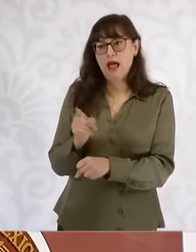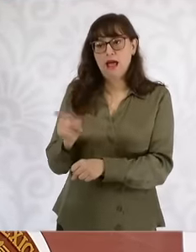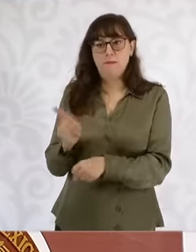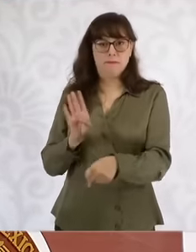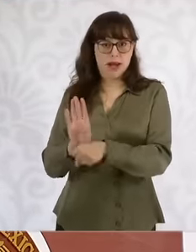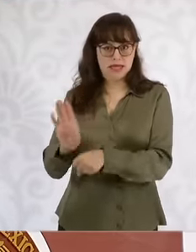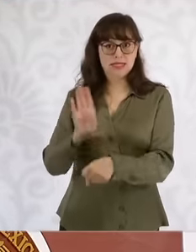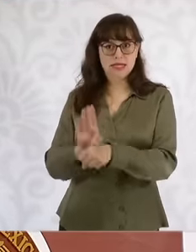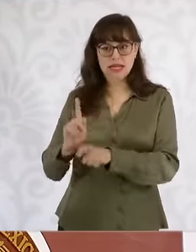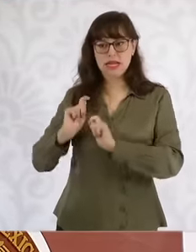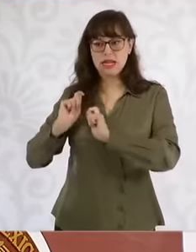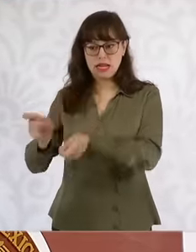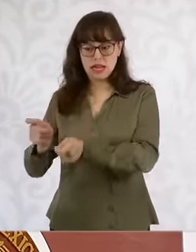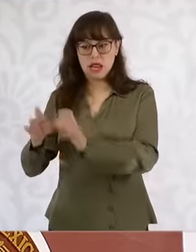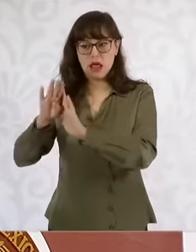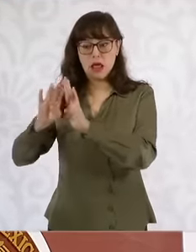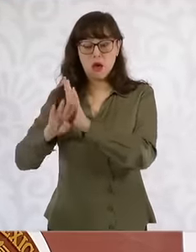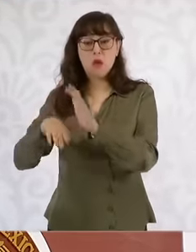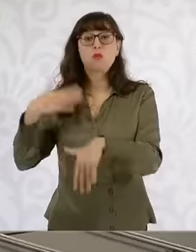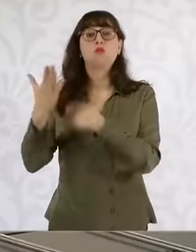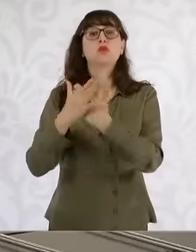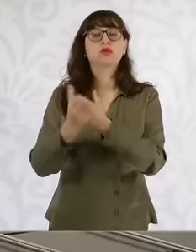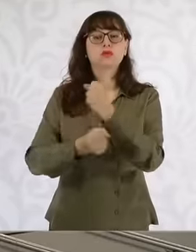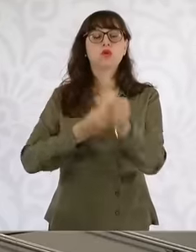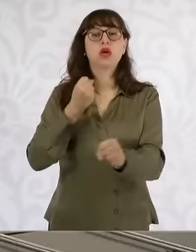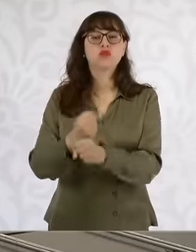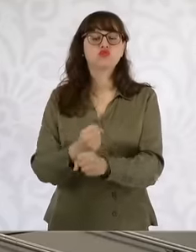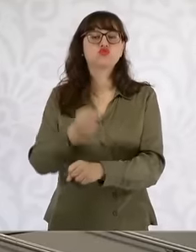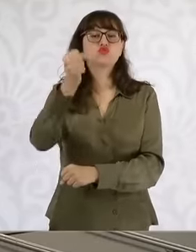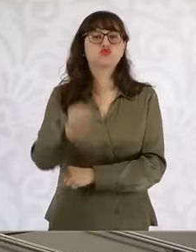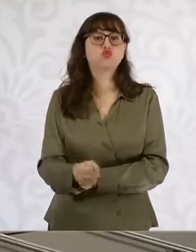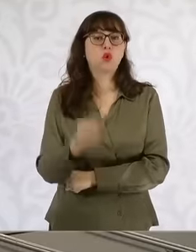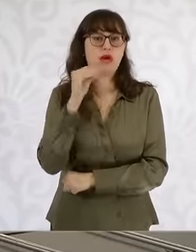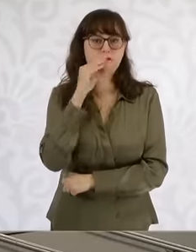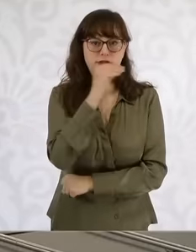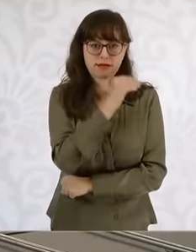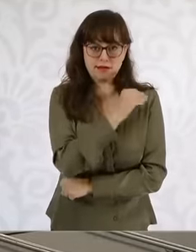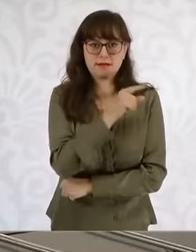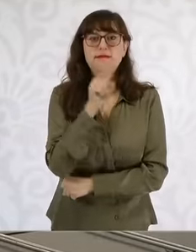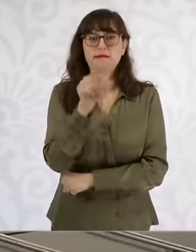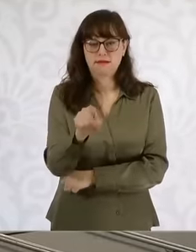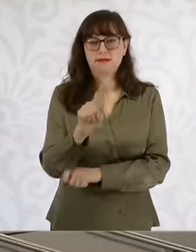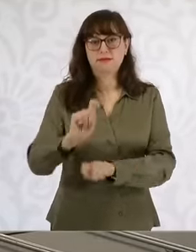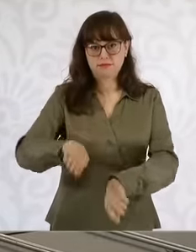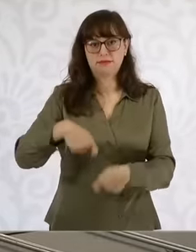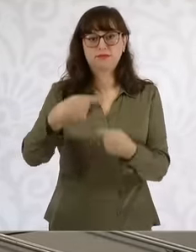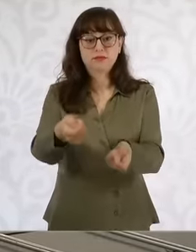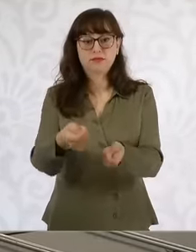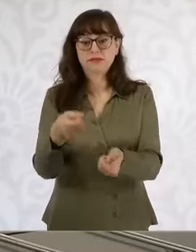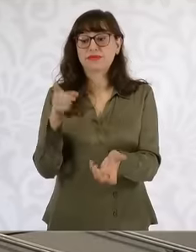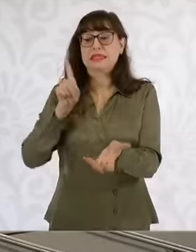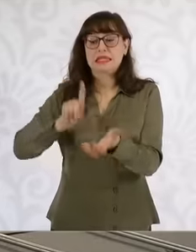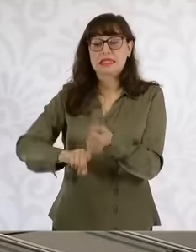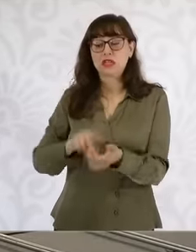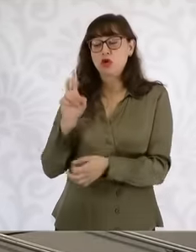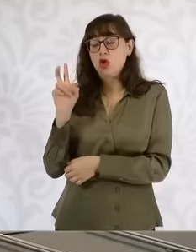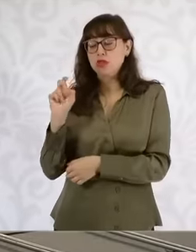asumir la presidencia. Hay muchos grupos de trabajo, muchos, más de 30, no me